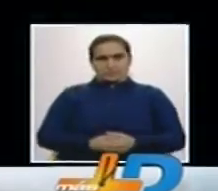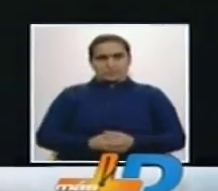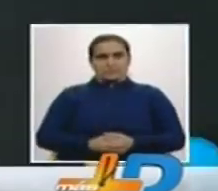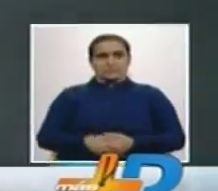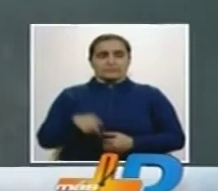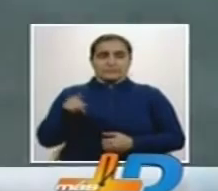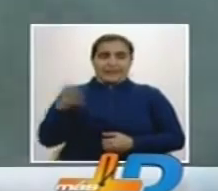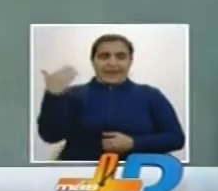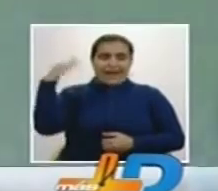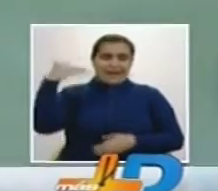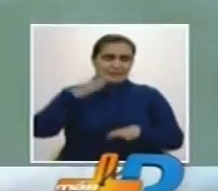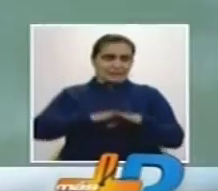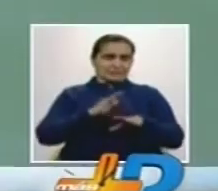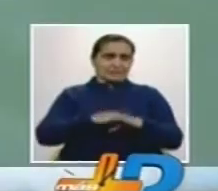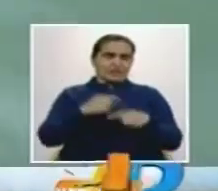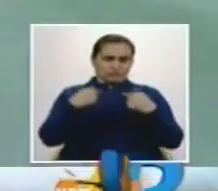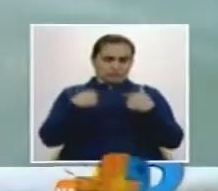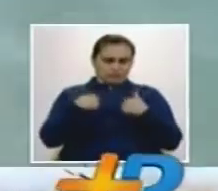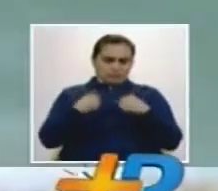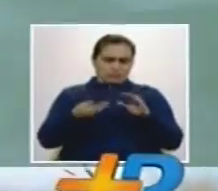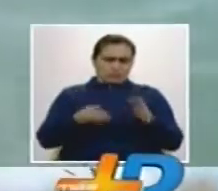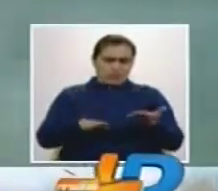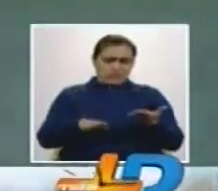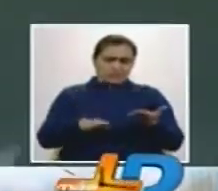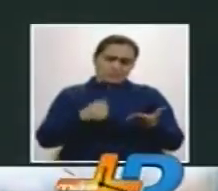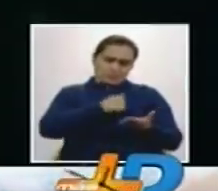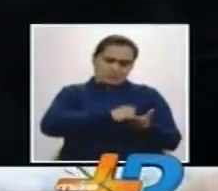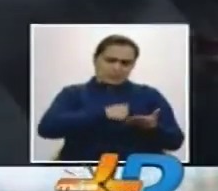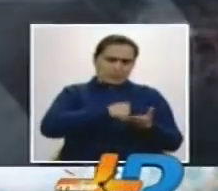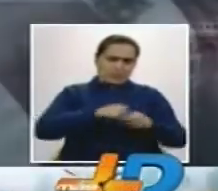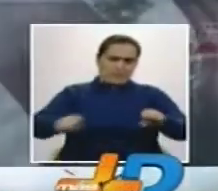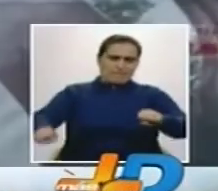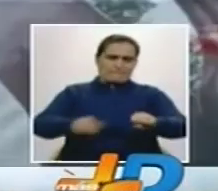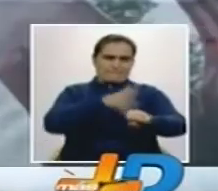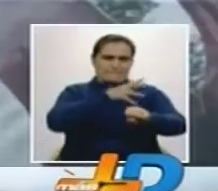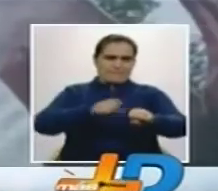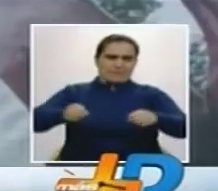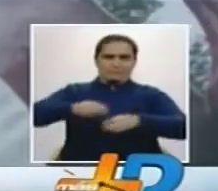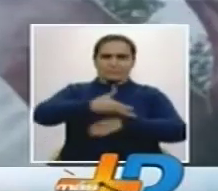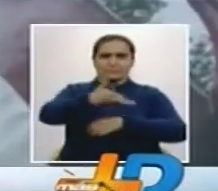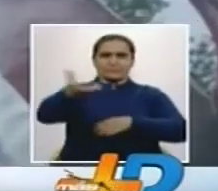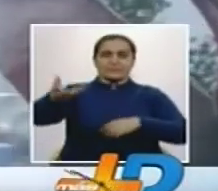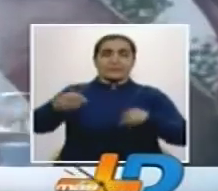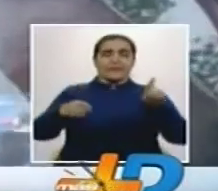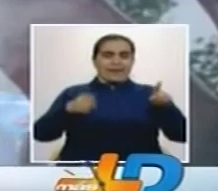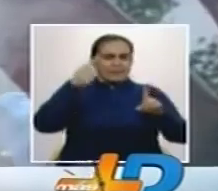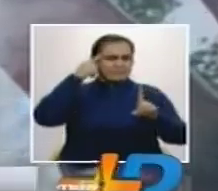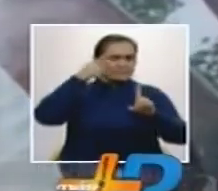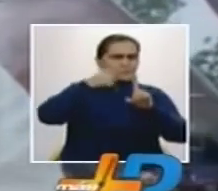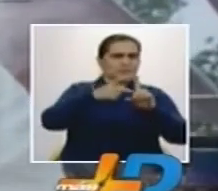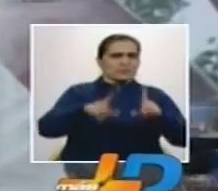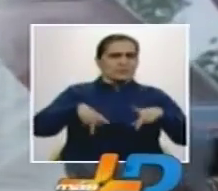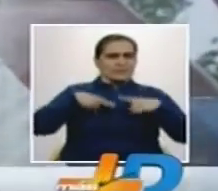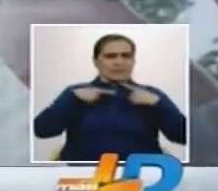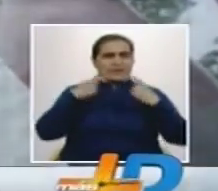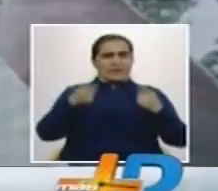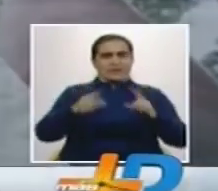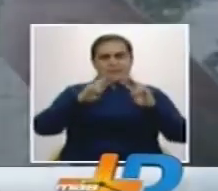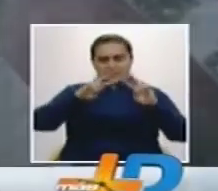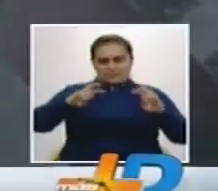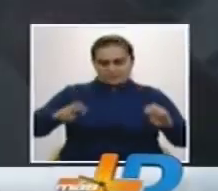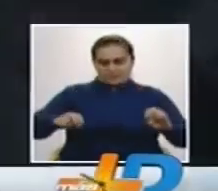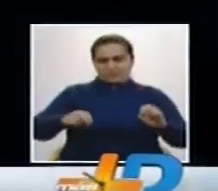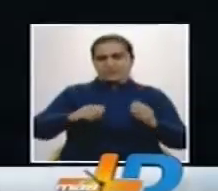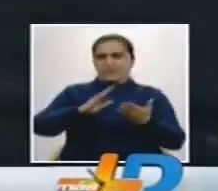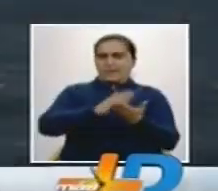Fue su voluntad reposar en su pacífico de ensueño, ese mismo que se había convertido en el foco de su vida al estudiarlo,